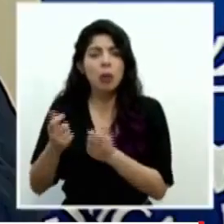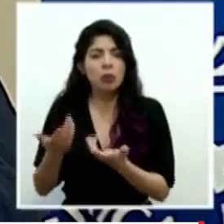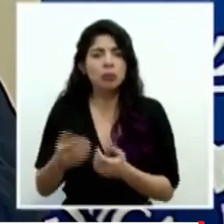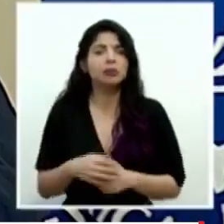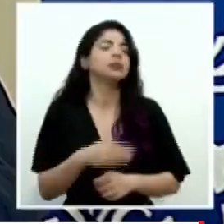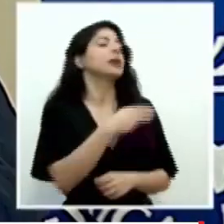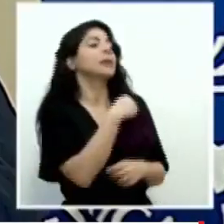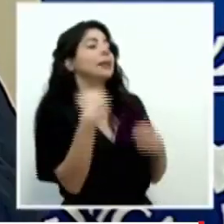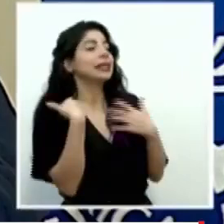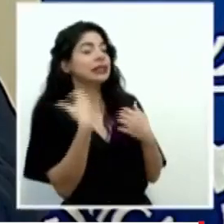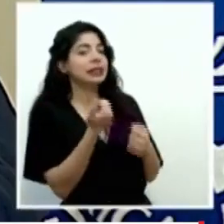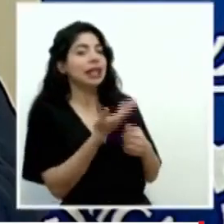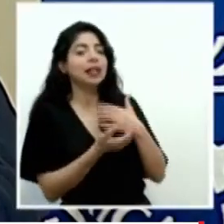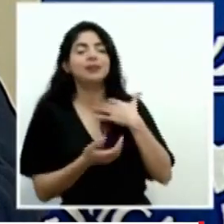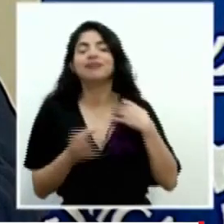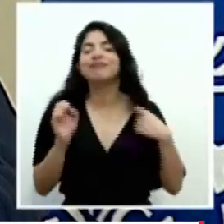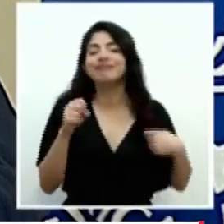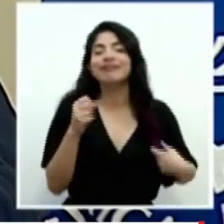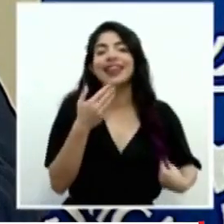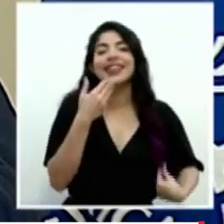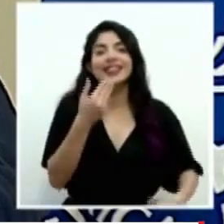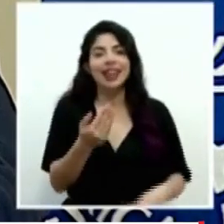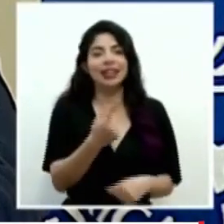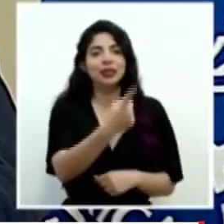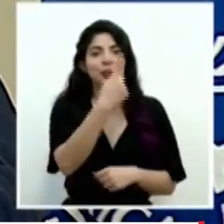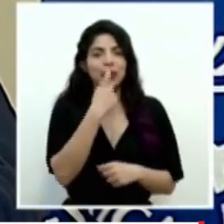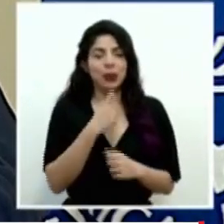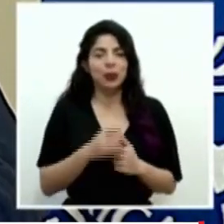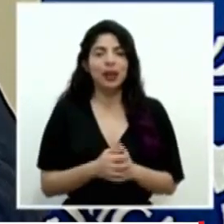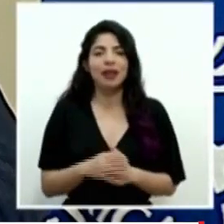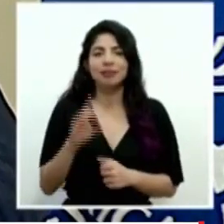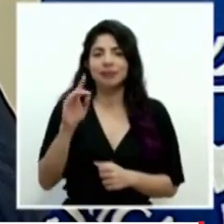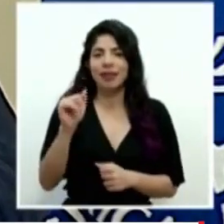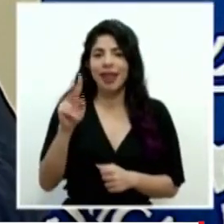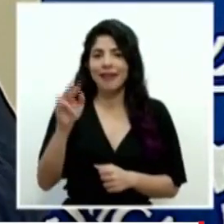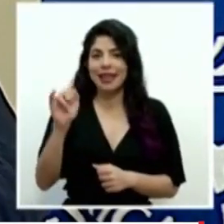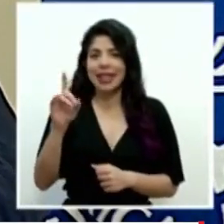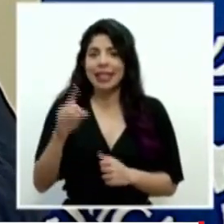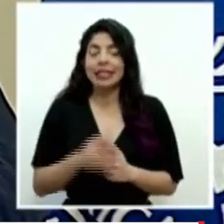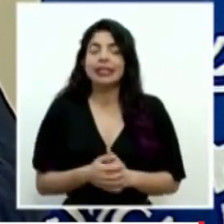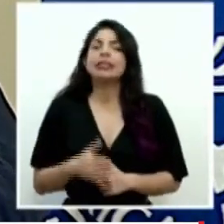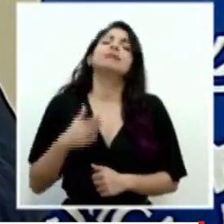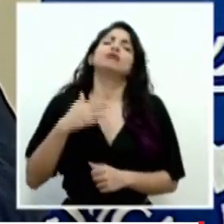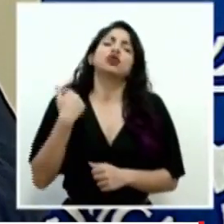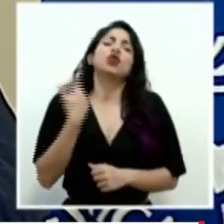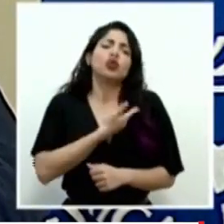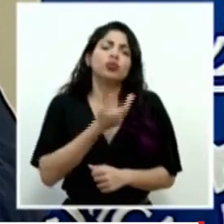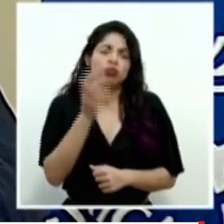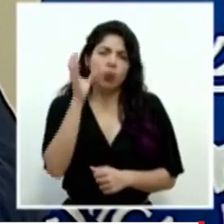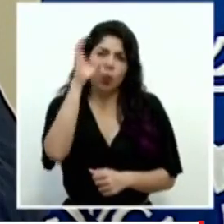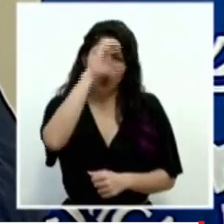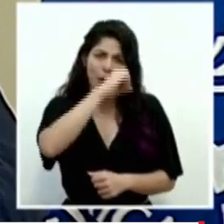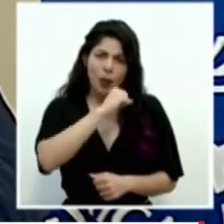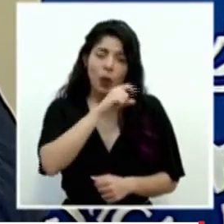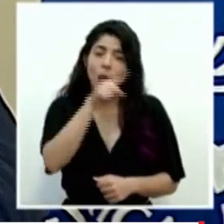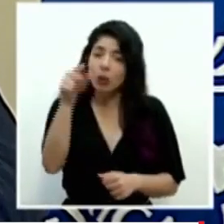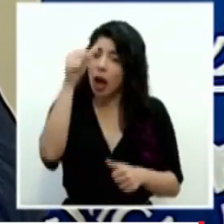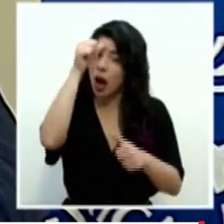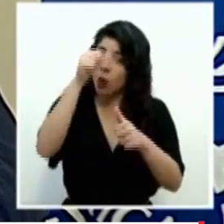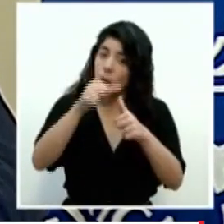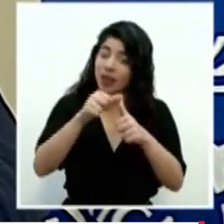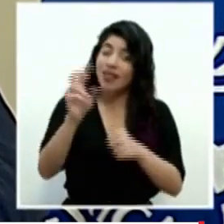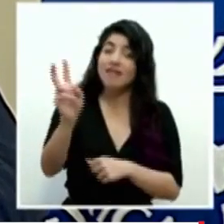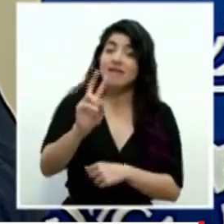Salud. Sí, muchas gracias también por su pregunta, don David. Yo ahí consideramos en realidad que, recordemos